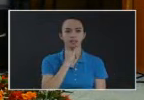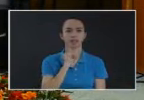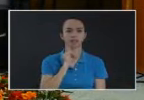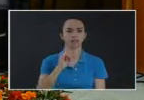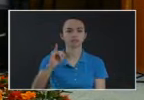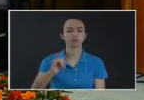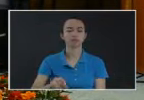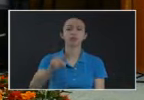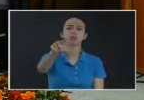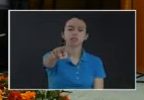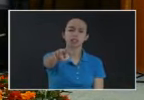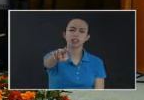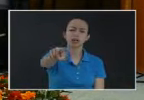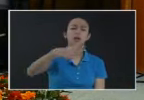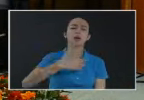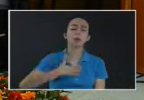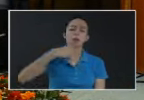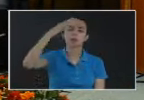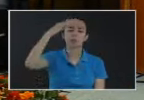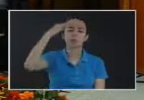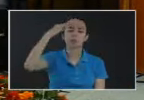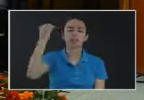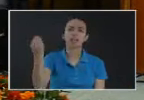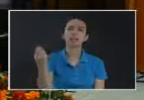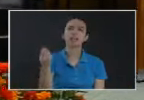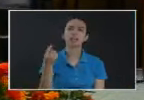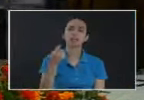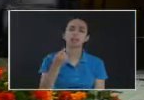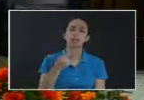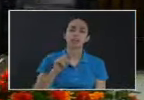¿Me puede decir usted por qué razón tan rápido se irritaron?